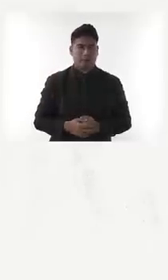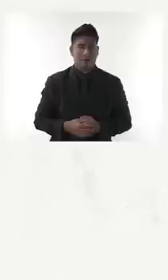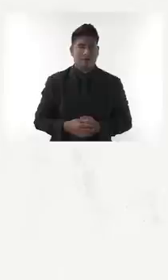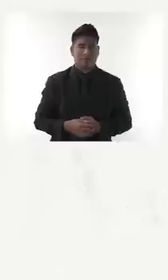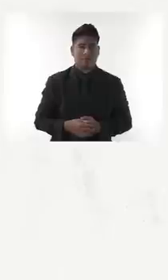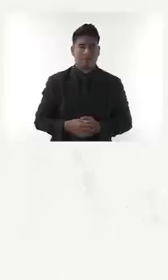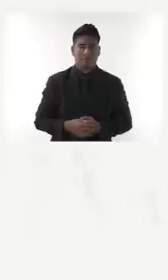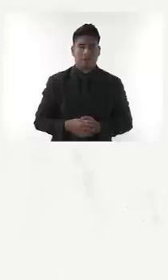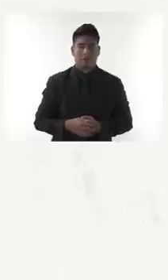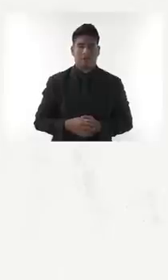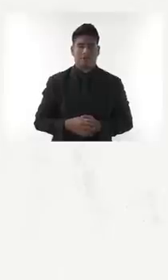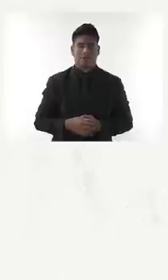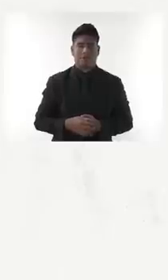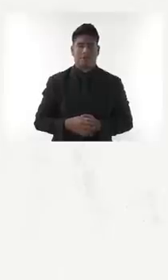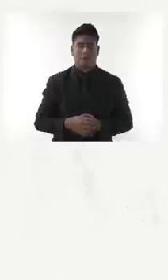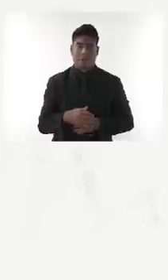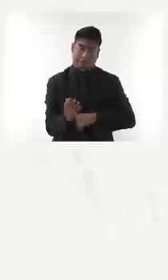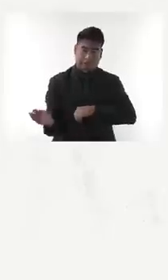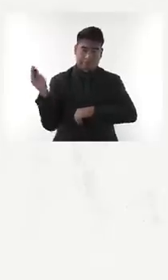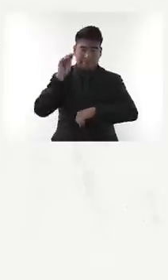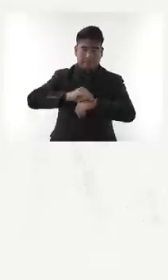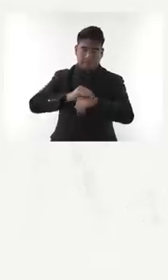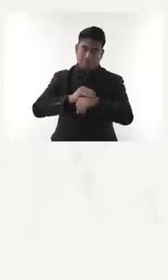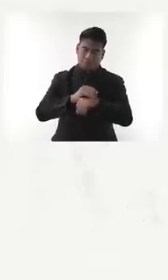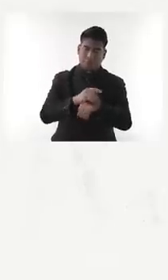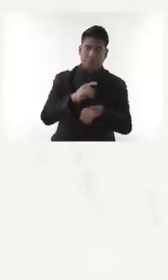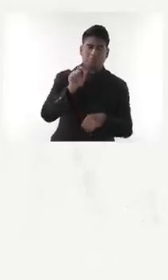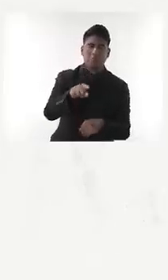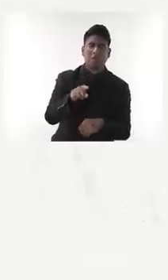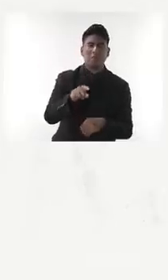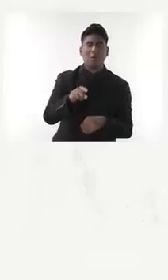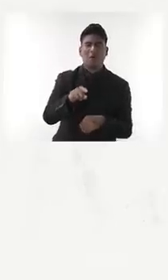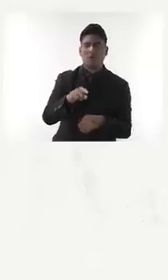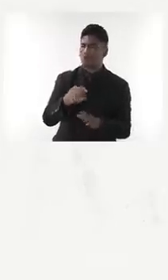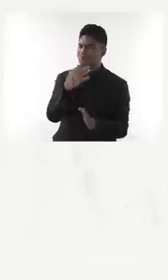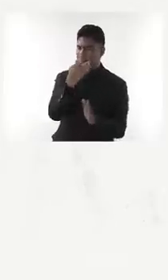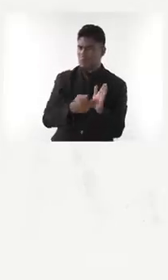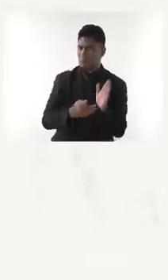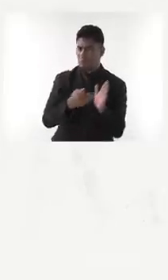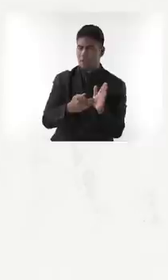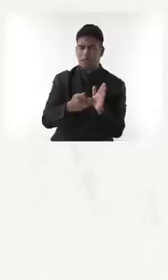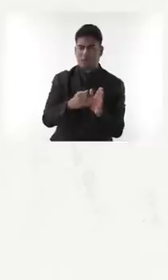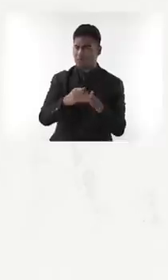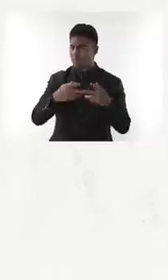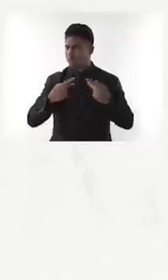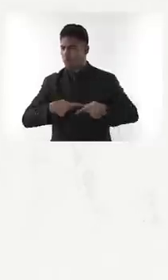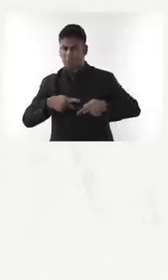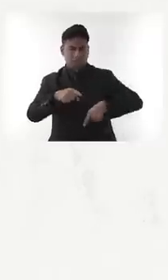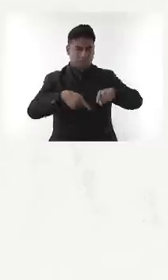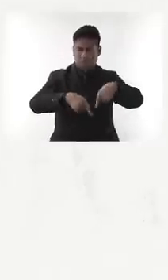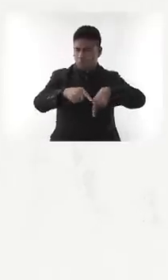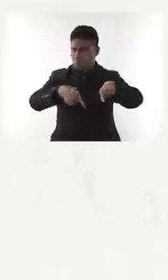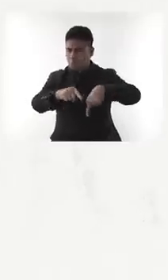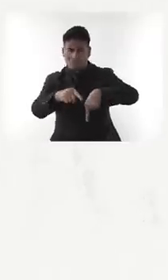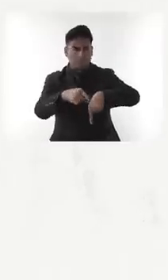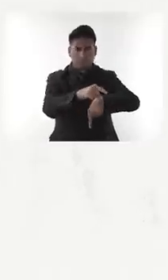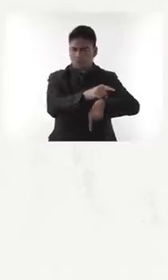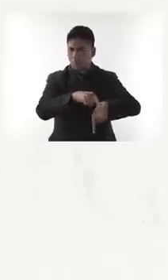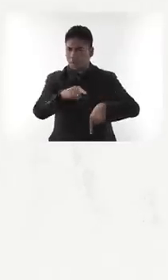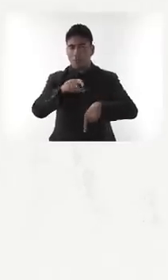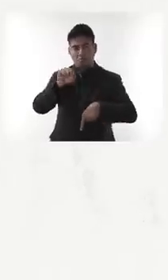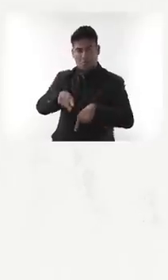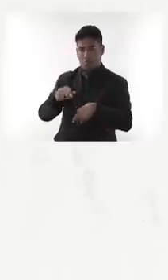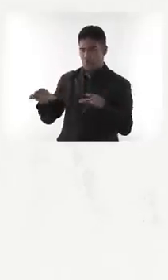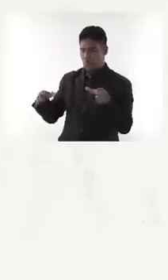Adicionalmente a lo que nos faltó de la retroalimentación particular de jugadores y del cuerpo técnico, se propone